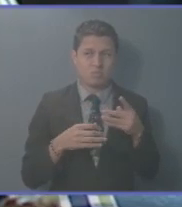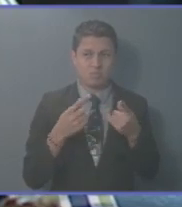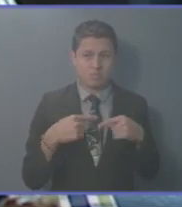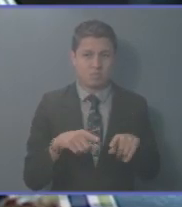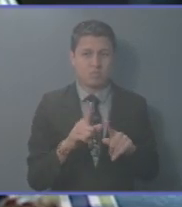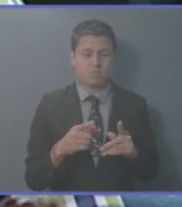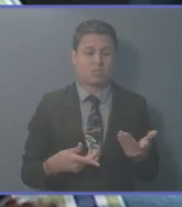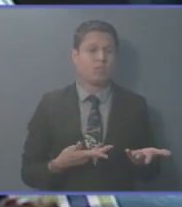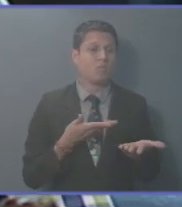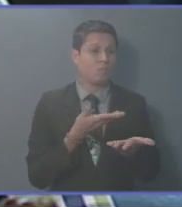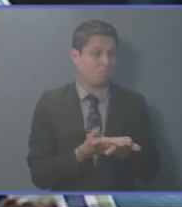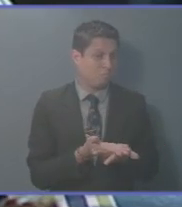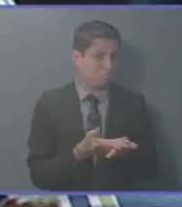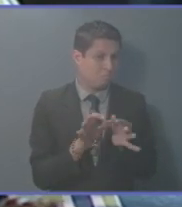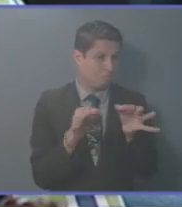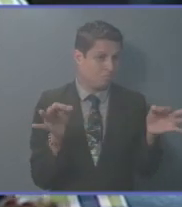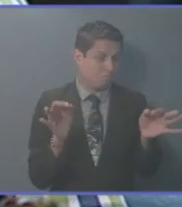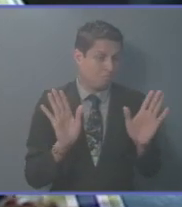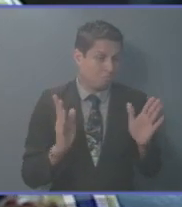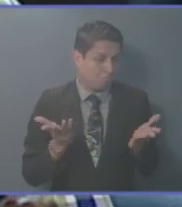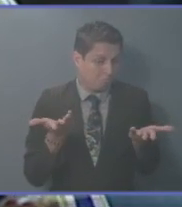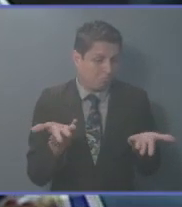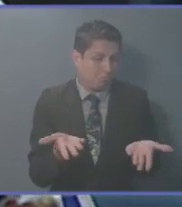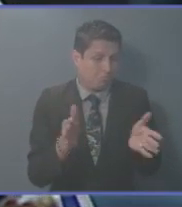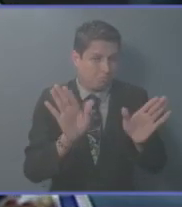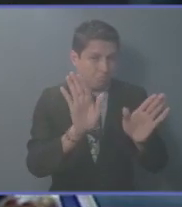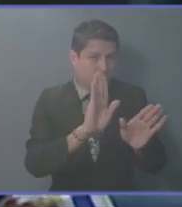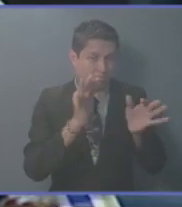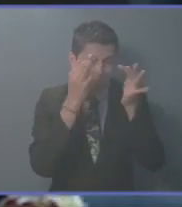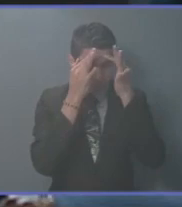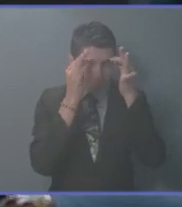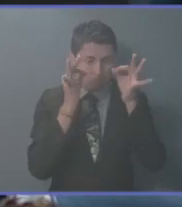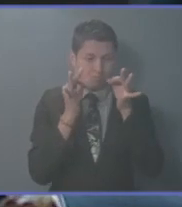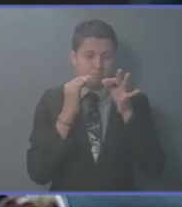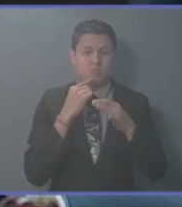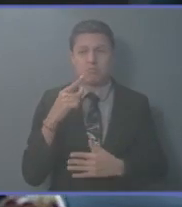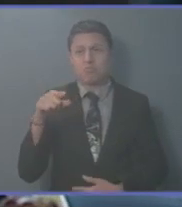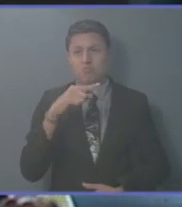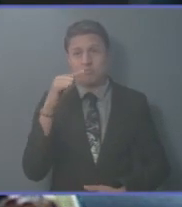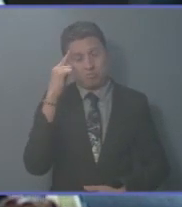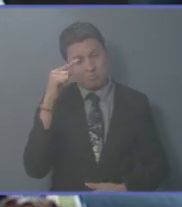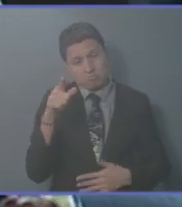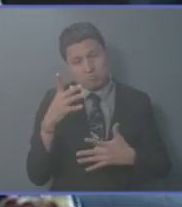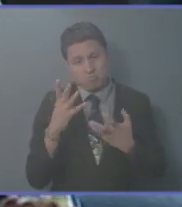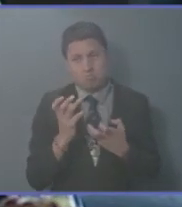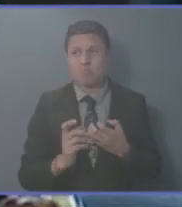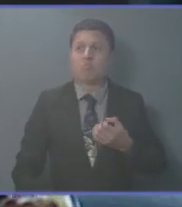una propuesta y pues por supuesto los colegas que quieran